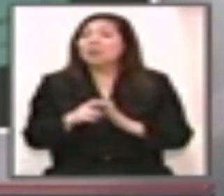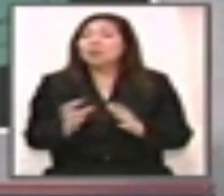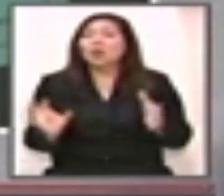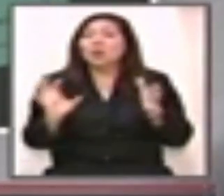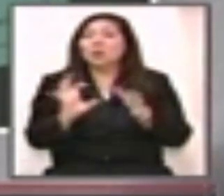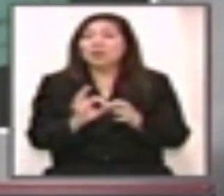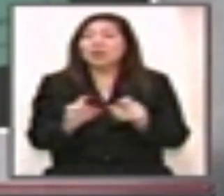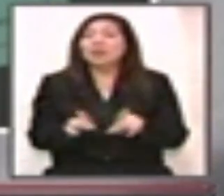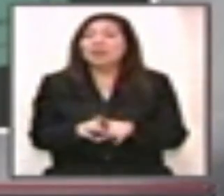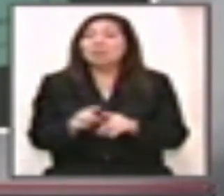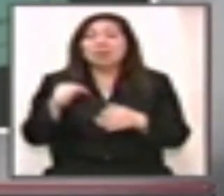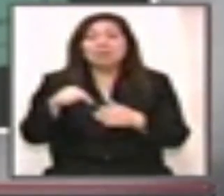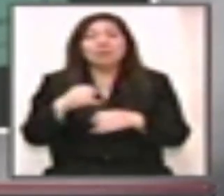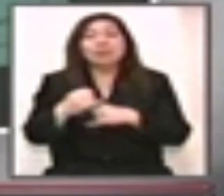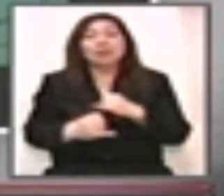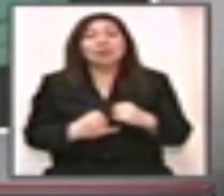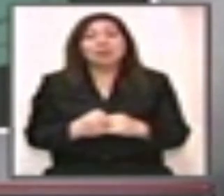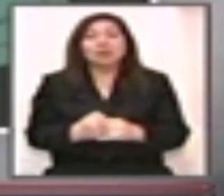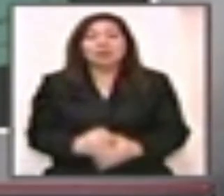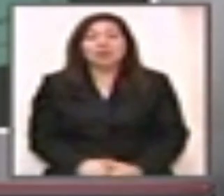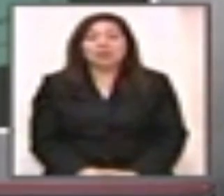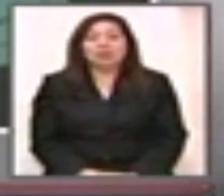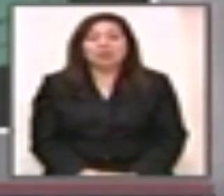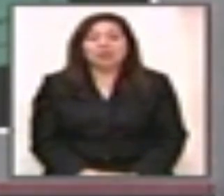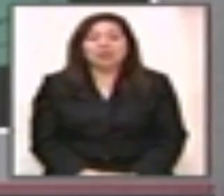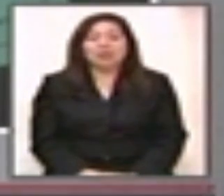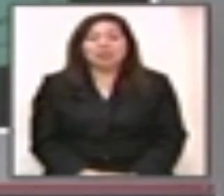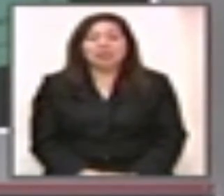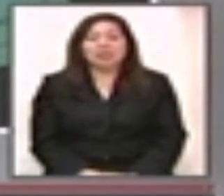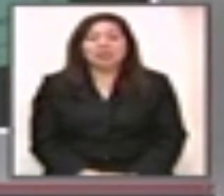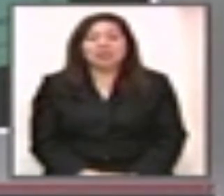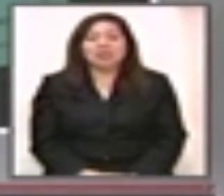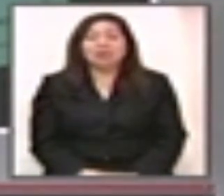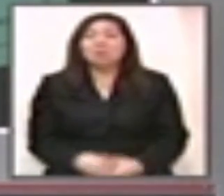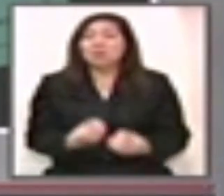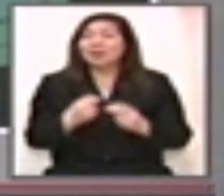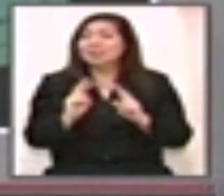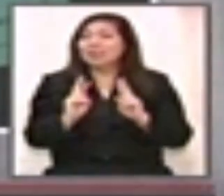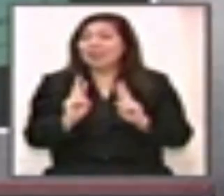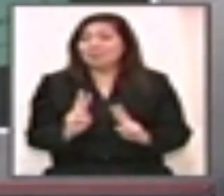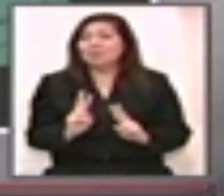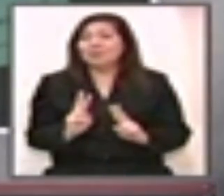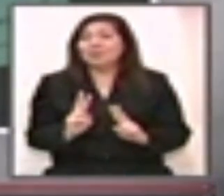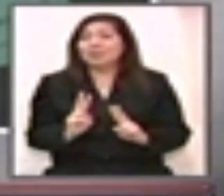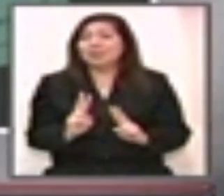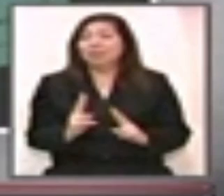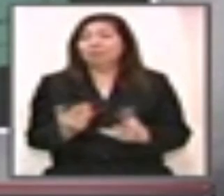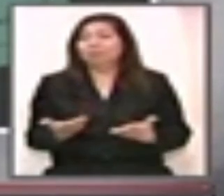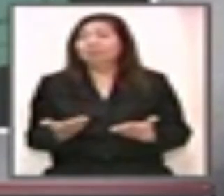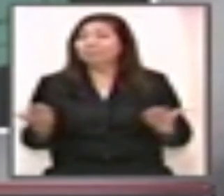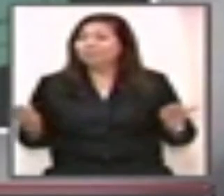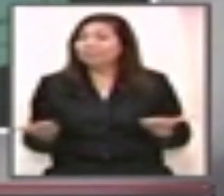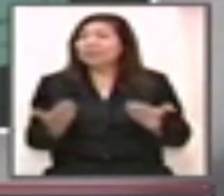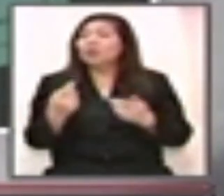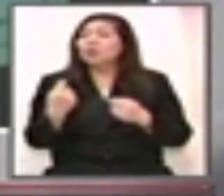unido también fondos internacionales como el World Monument Fund, porque ha visto que esta es una forma de